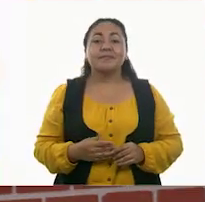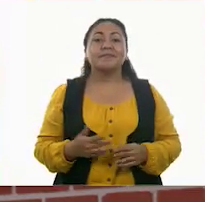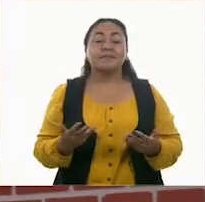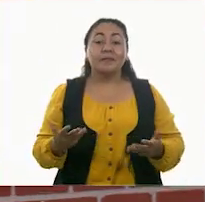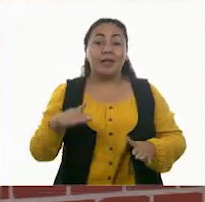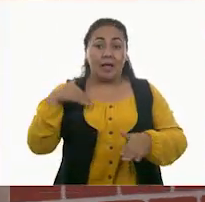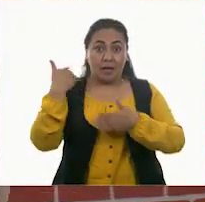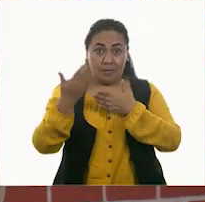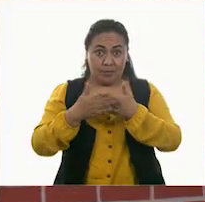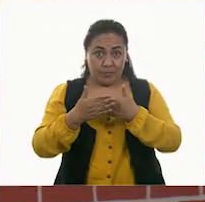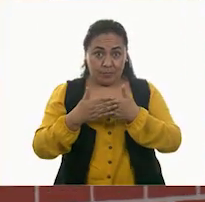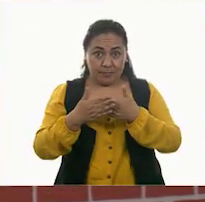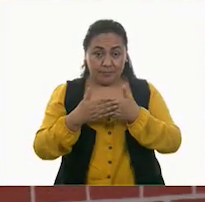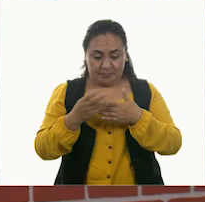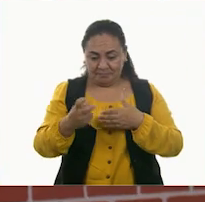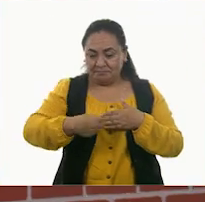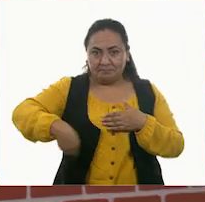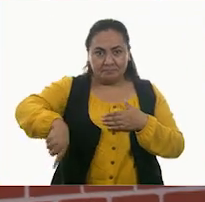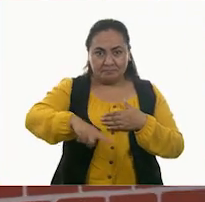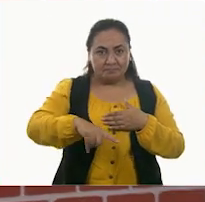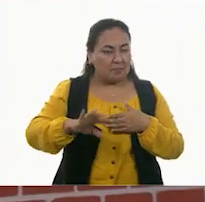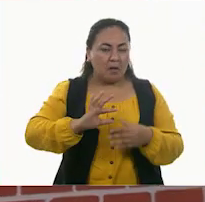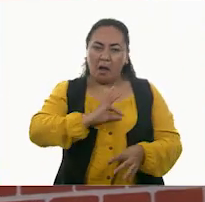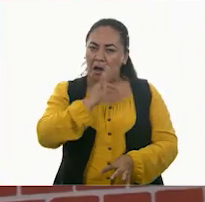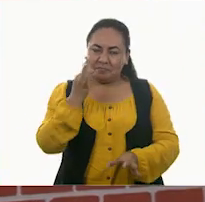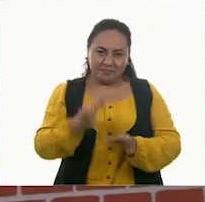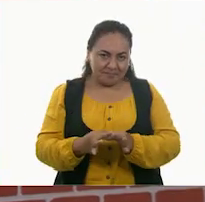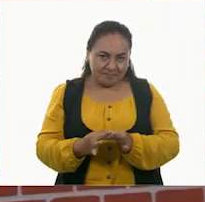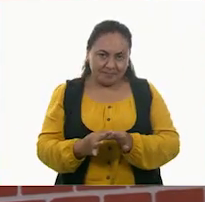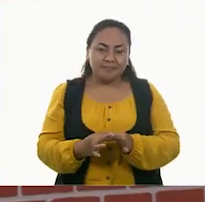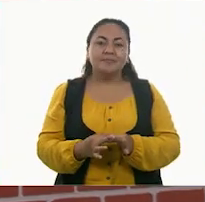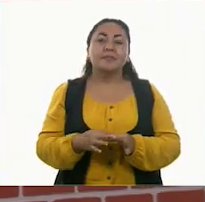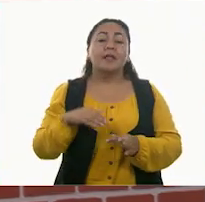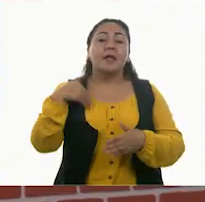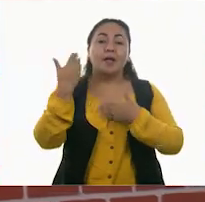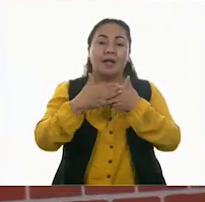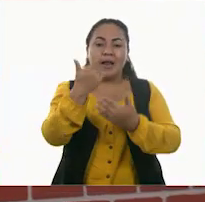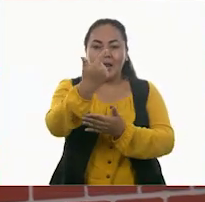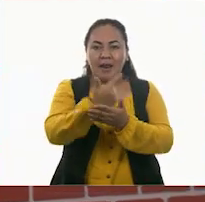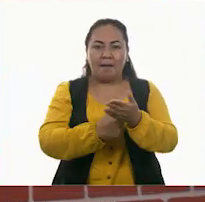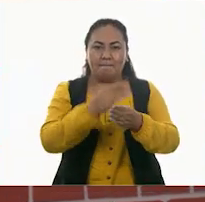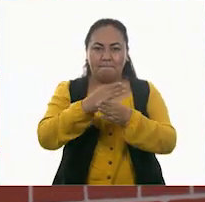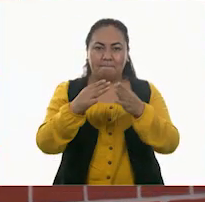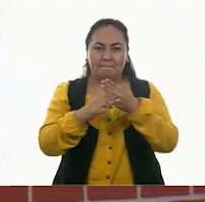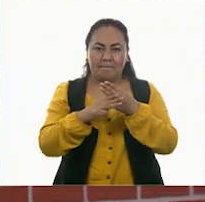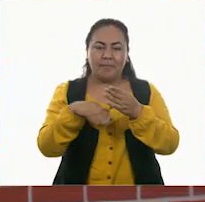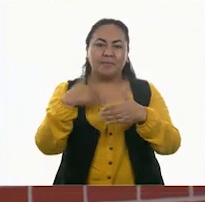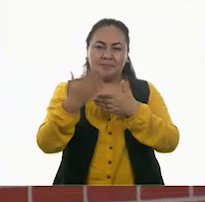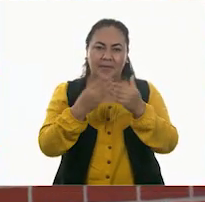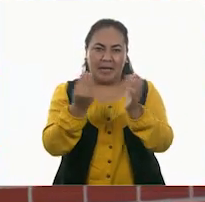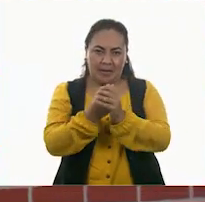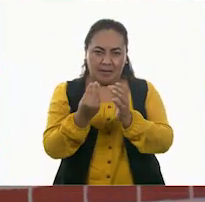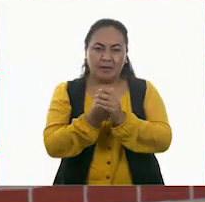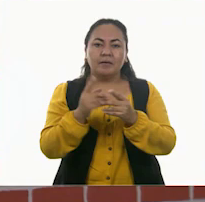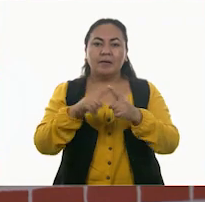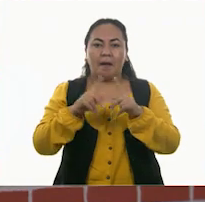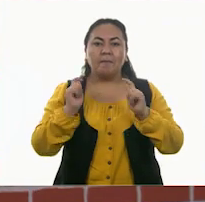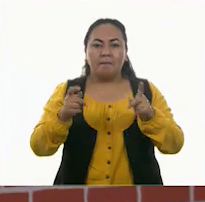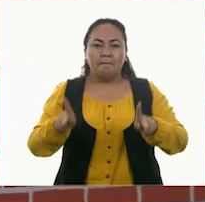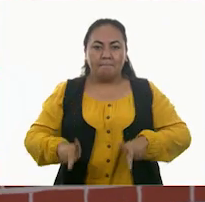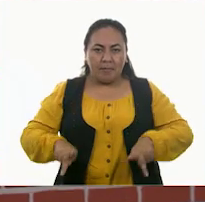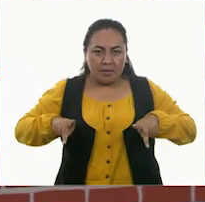para la próxima, hasta con esto es todo por hoy. Voy a darte la siguiente lista de materiales para la próxima clase. Es un